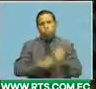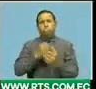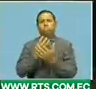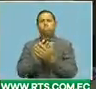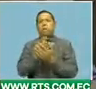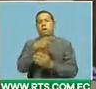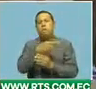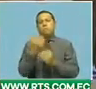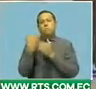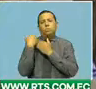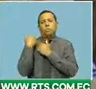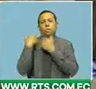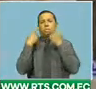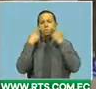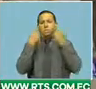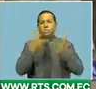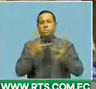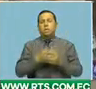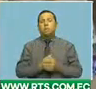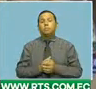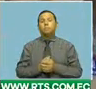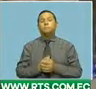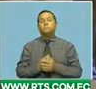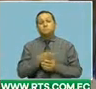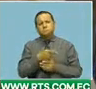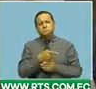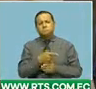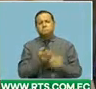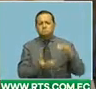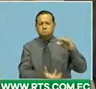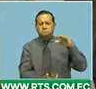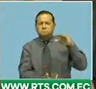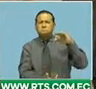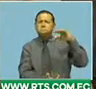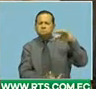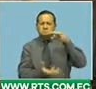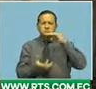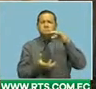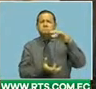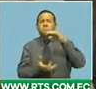carga. El peso que bruto, en este caso, de esta incautación es de